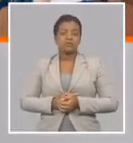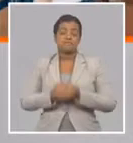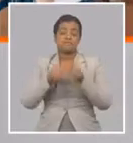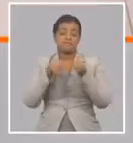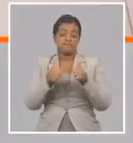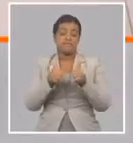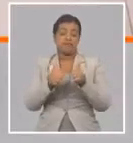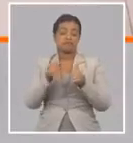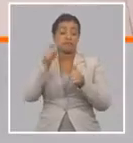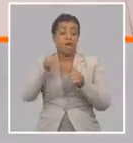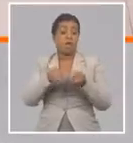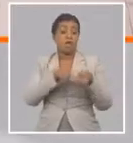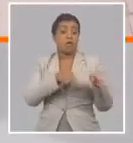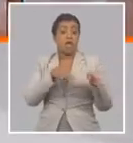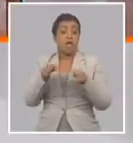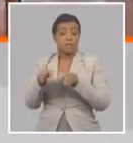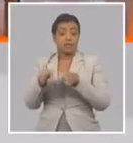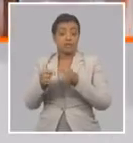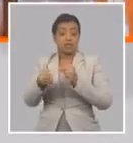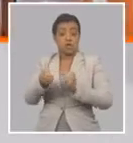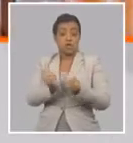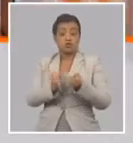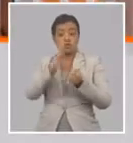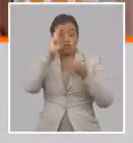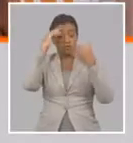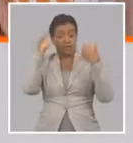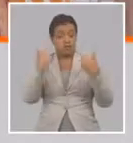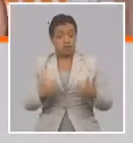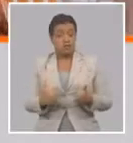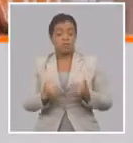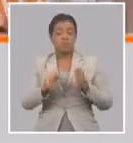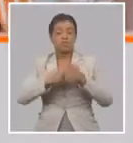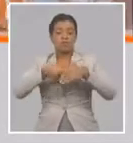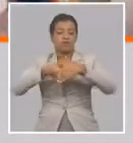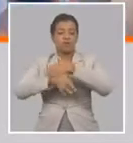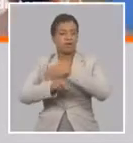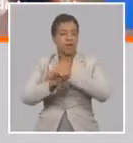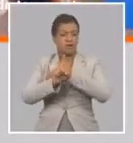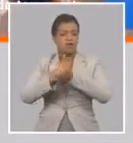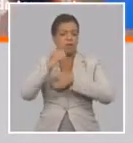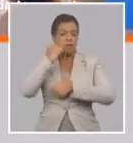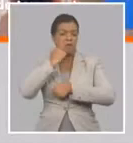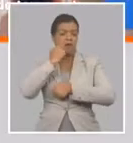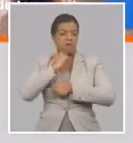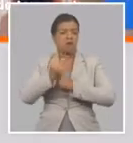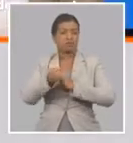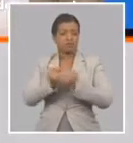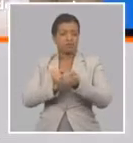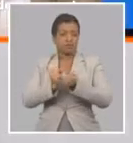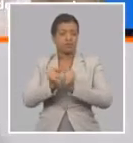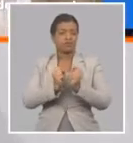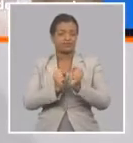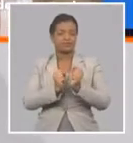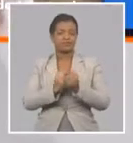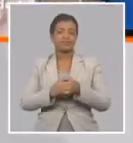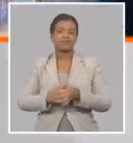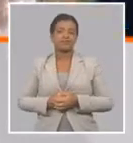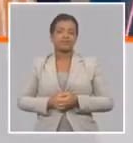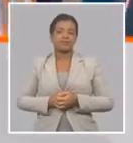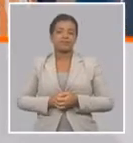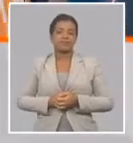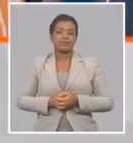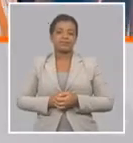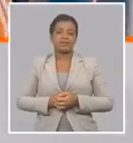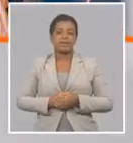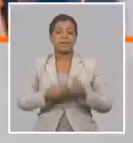entrando en esta parte porque control sanitario no se limita solamente a los puntos de entrada que como se dan nuestras fronteras ya entrando en esto están